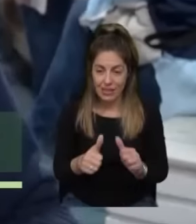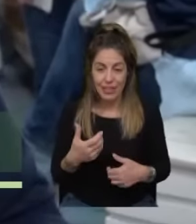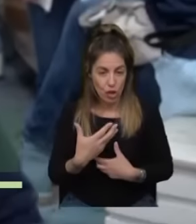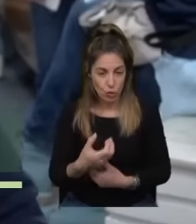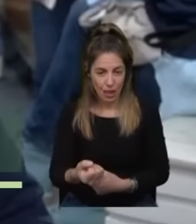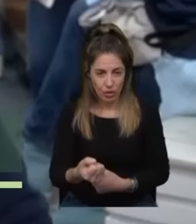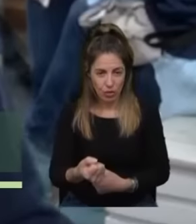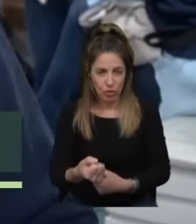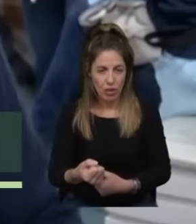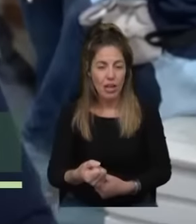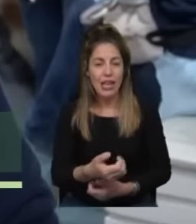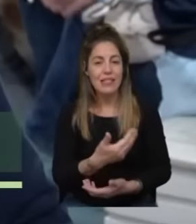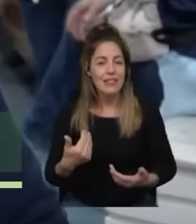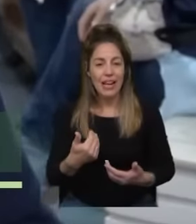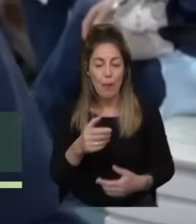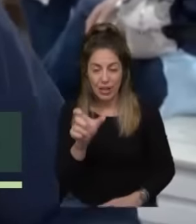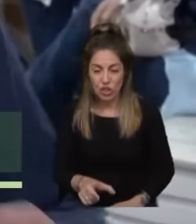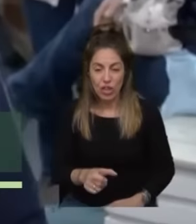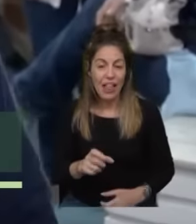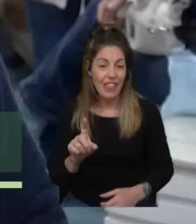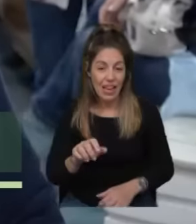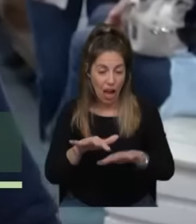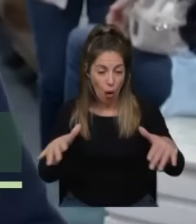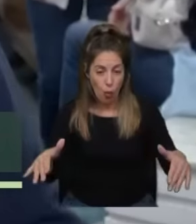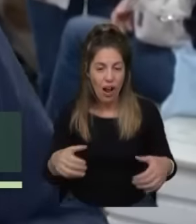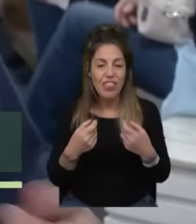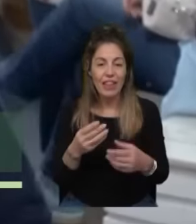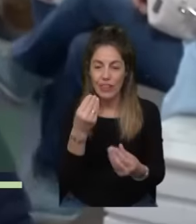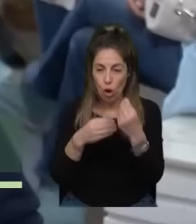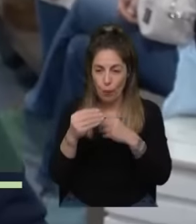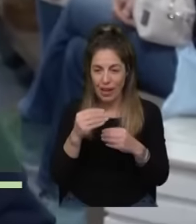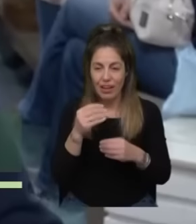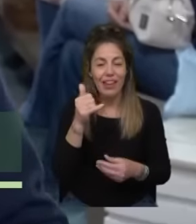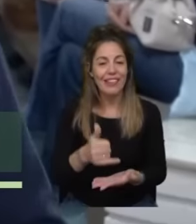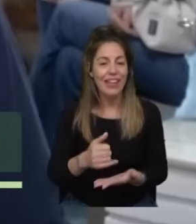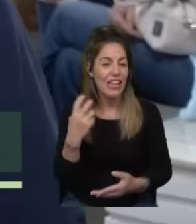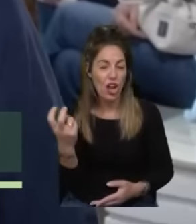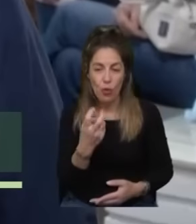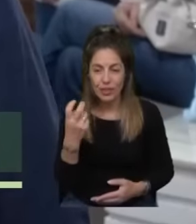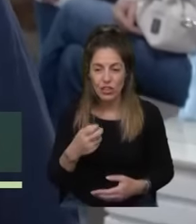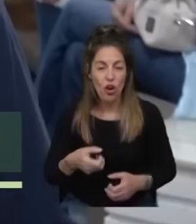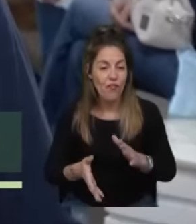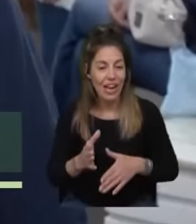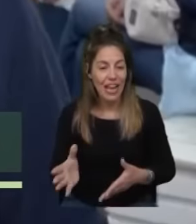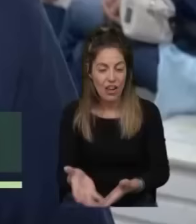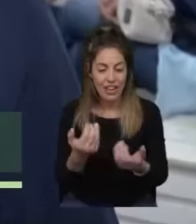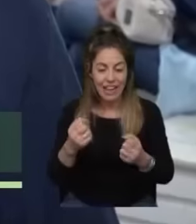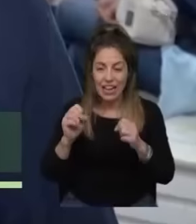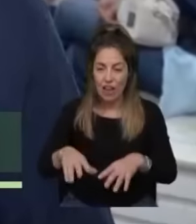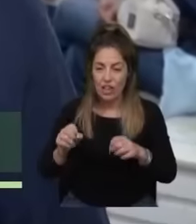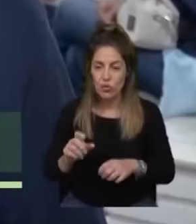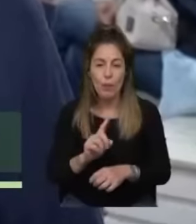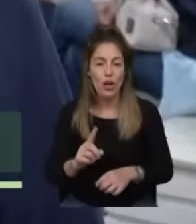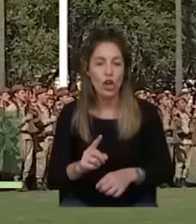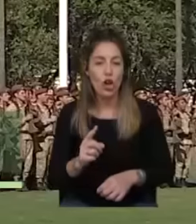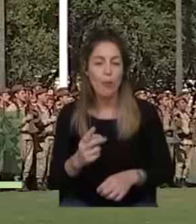ayudando. Sacan gente del agua, dan de comer, están en los tornados, salen a levantar la basura, pero no les dejamos hacer